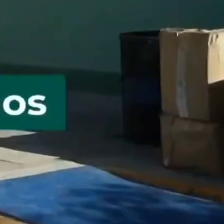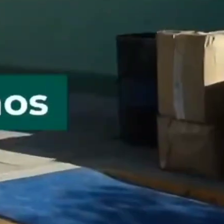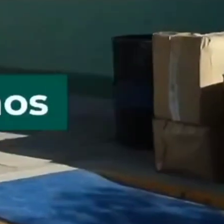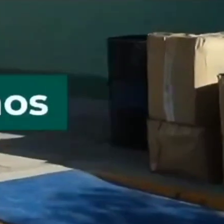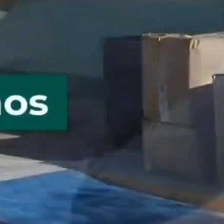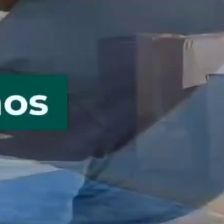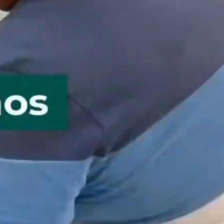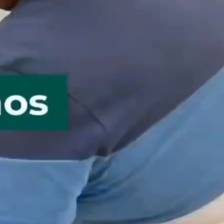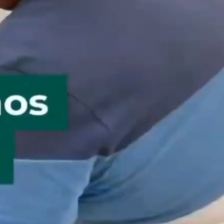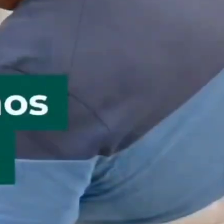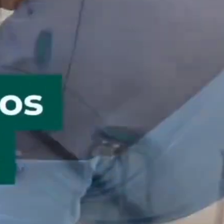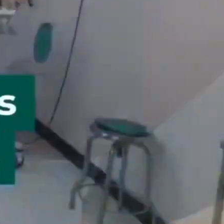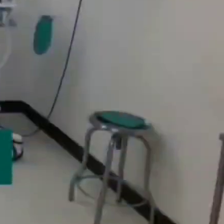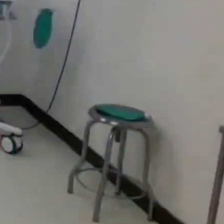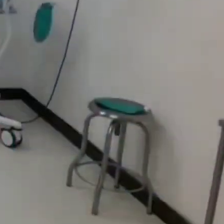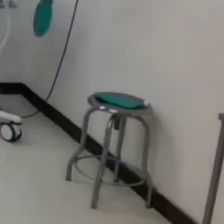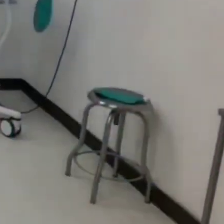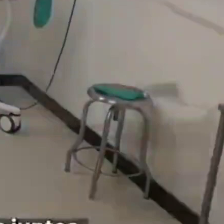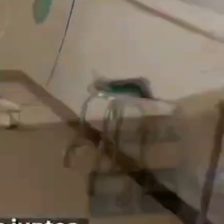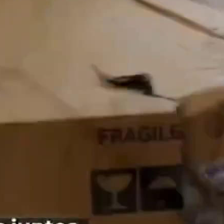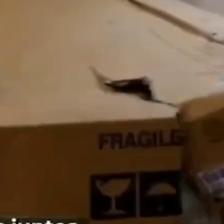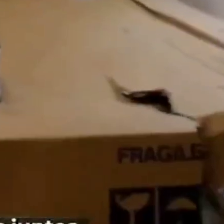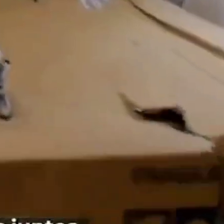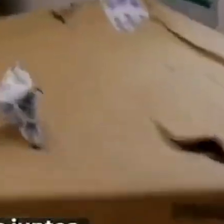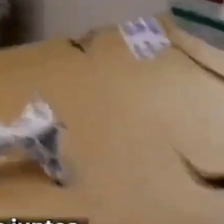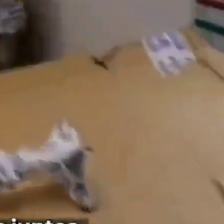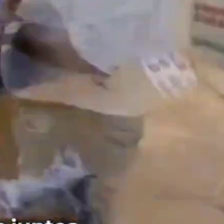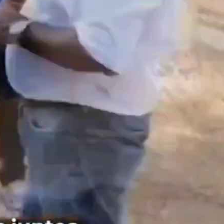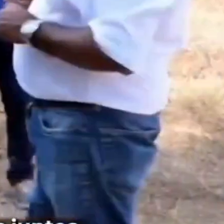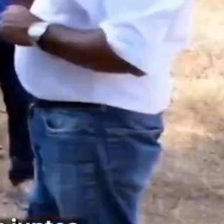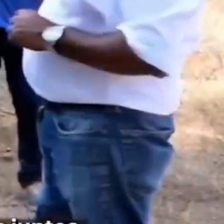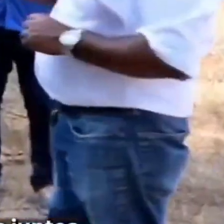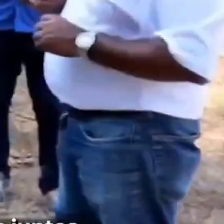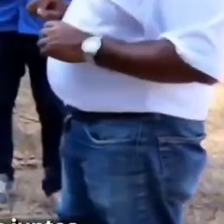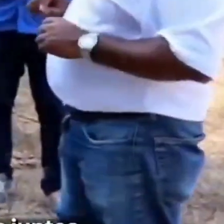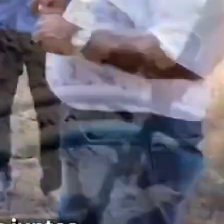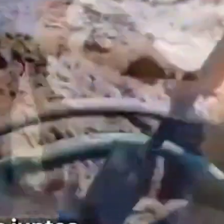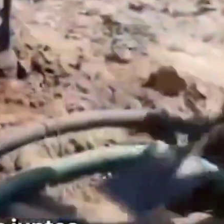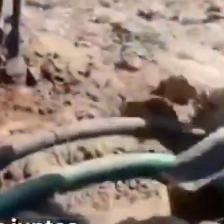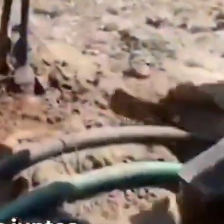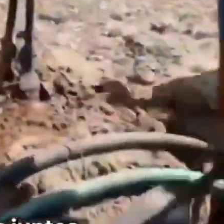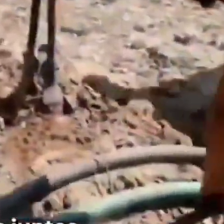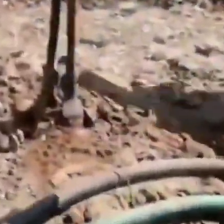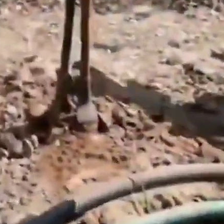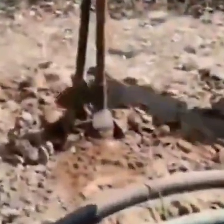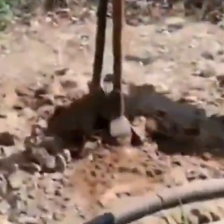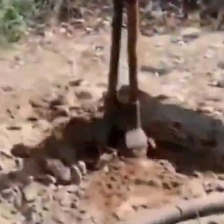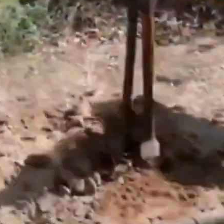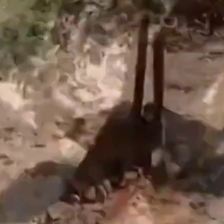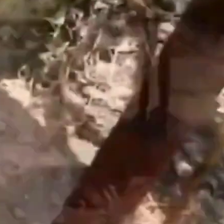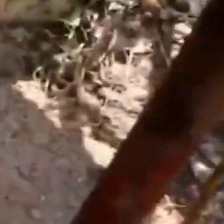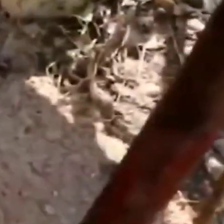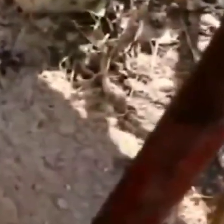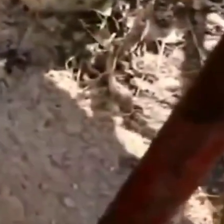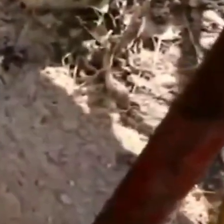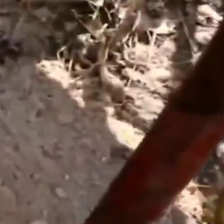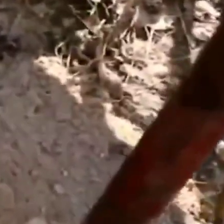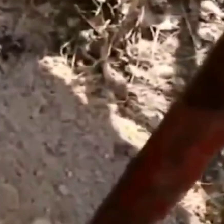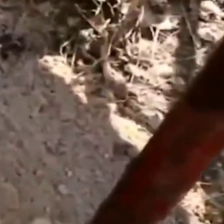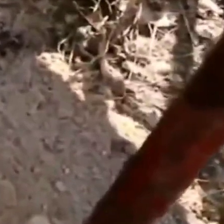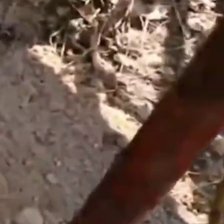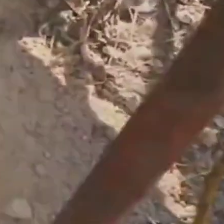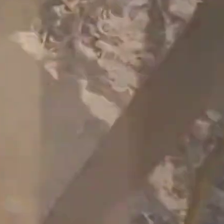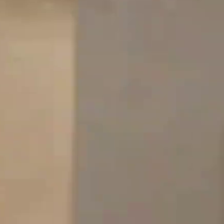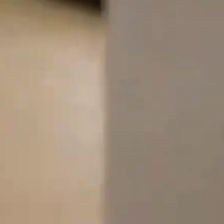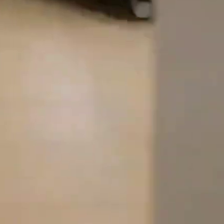consultorios, quirófanos y salas de urgencias. La transformación es posible porque la hacemos juntos, como un solo sistema de salud,